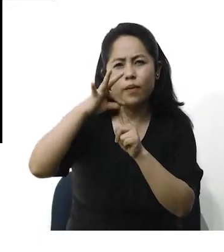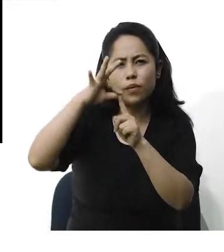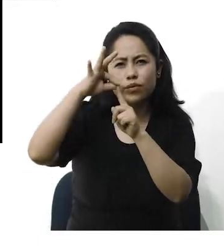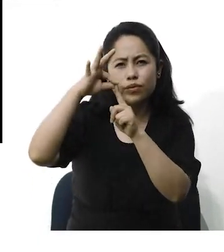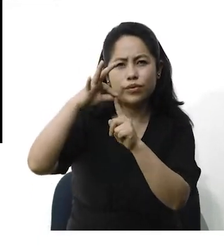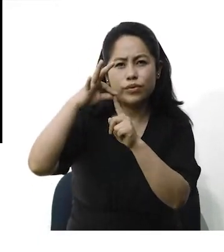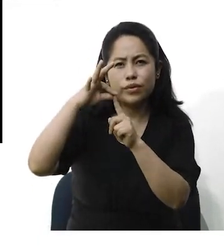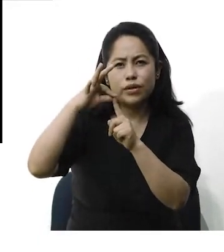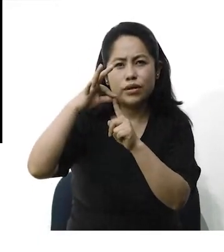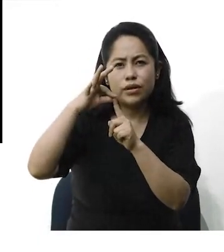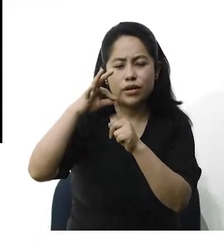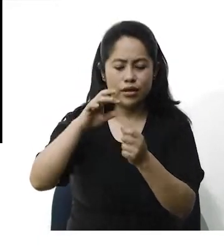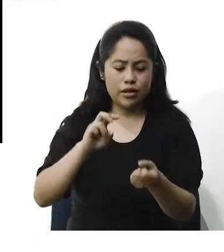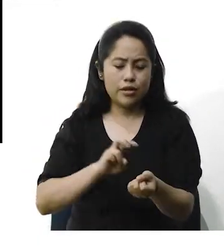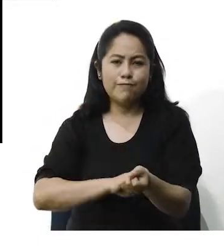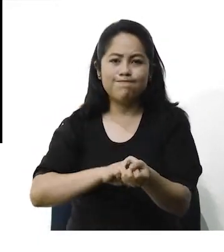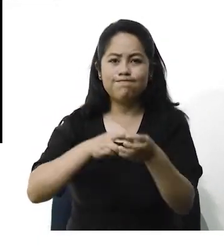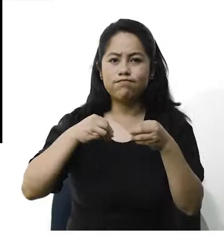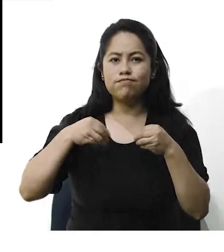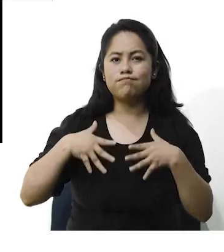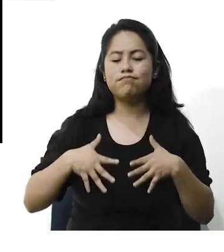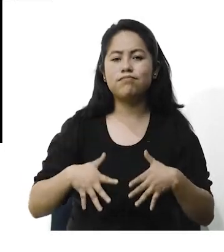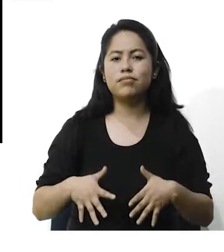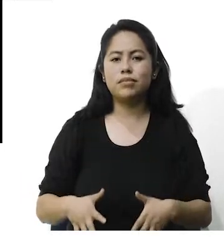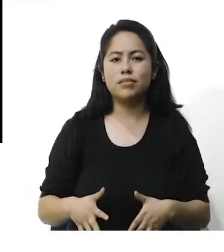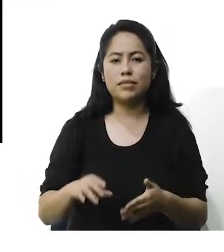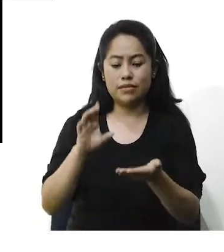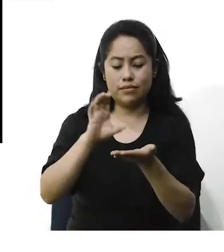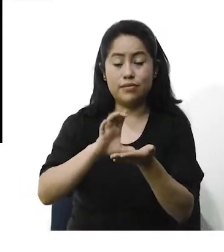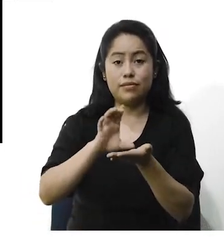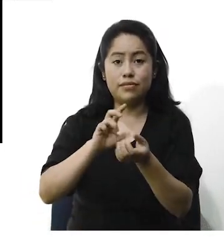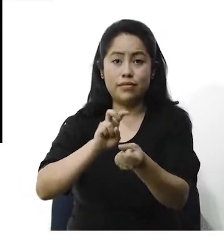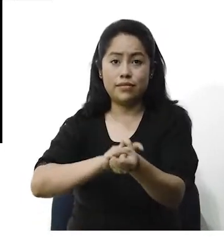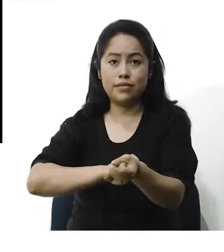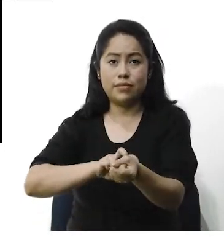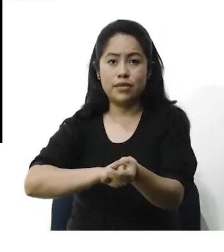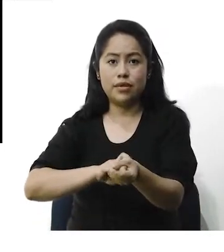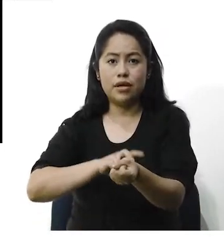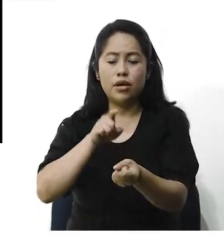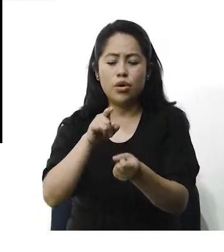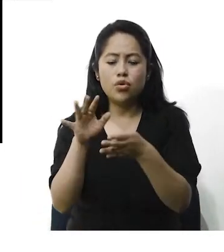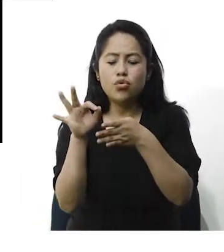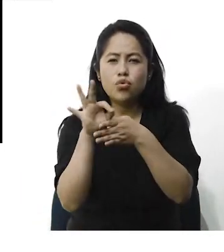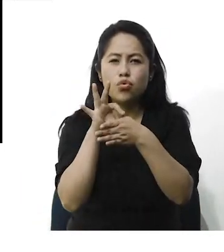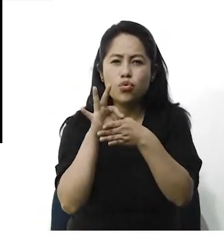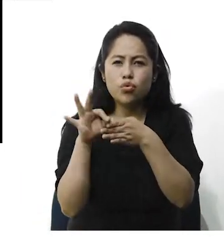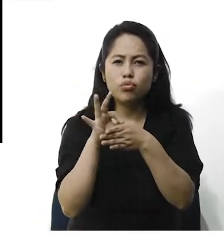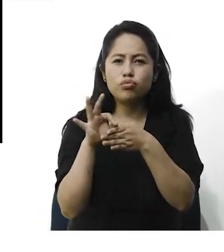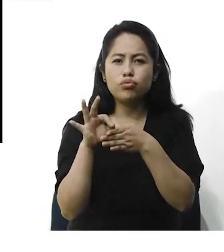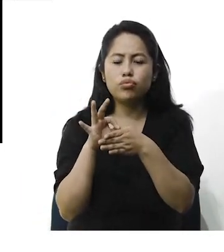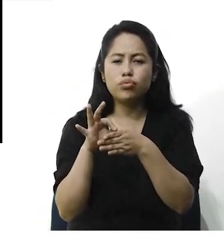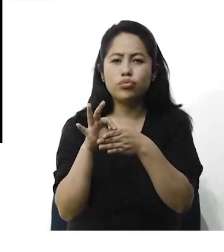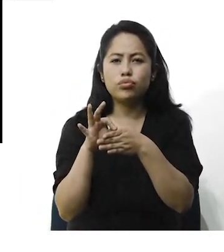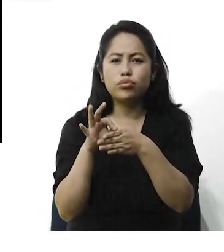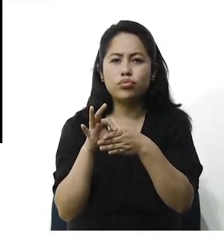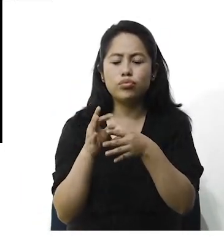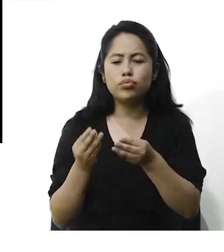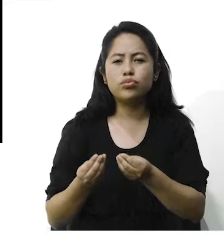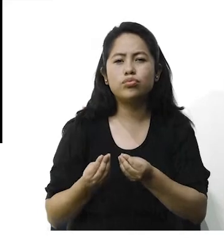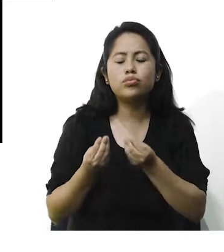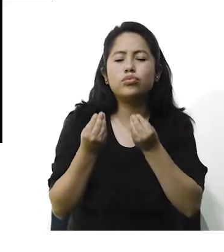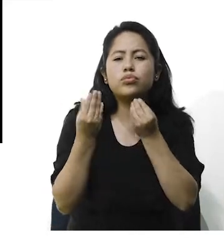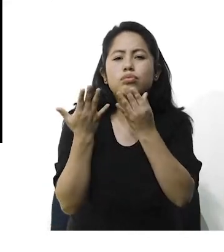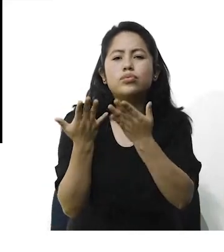especializadas del sistema nervioso. Las neuronas tienen la función de